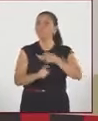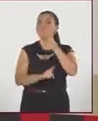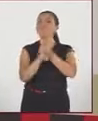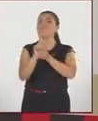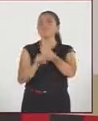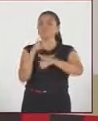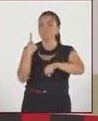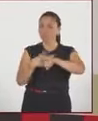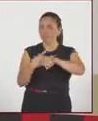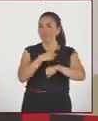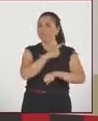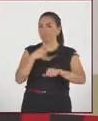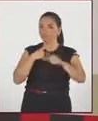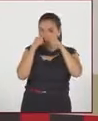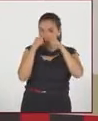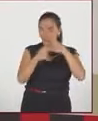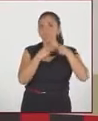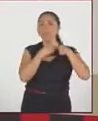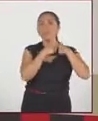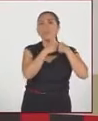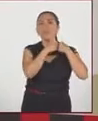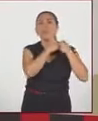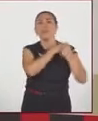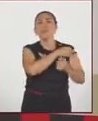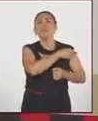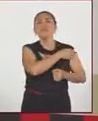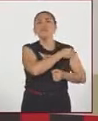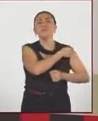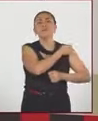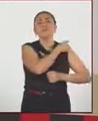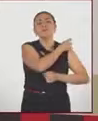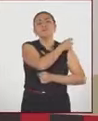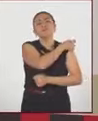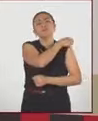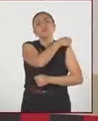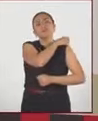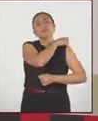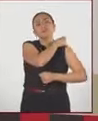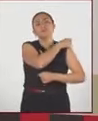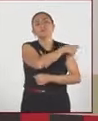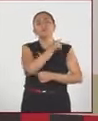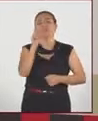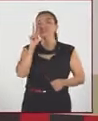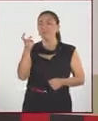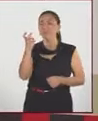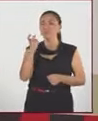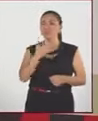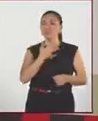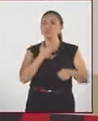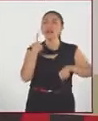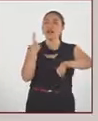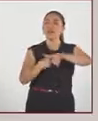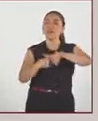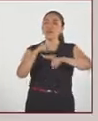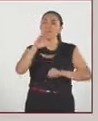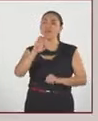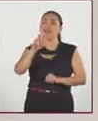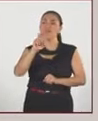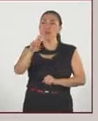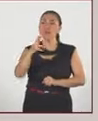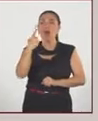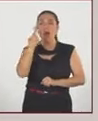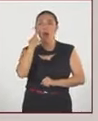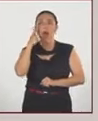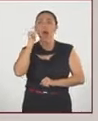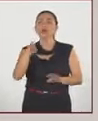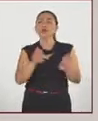estar pendiente de esto. Aquí hay una gráfica, un esquema de la enfermedad de Sever, les decía, se presenta como